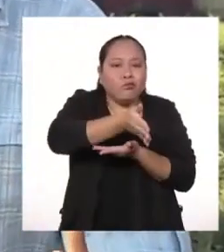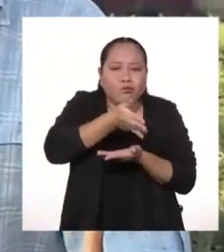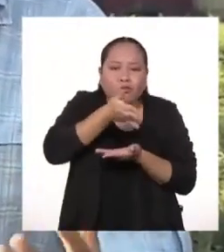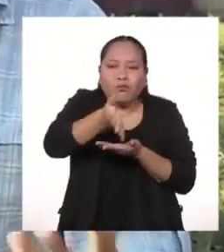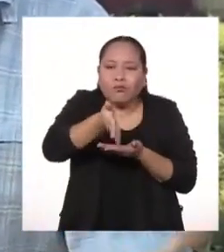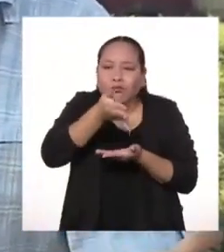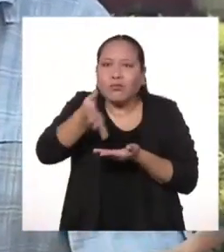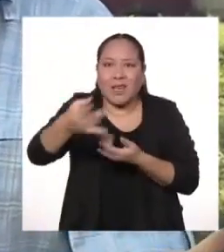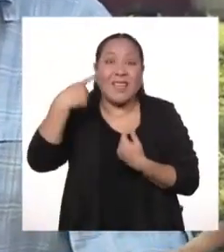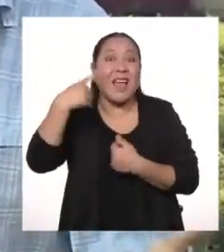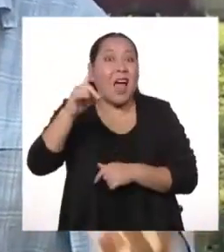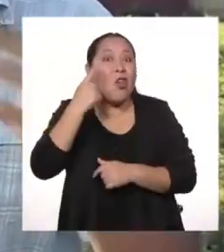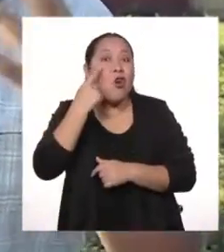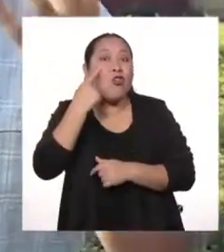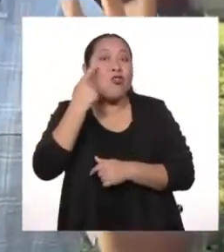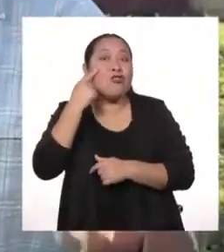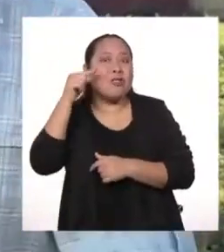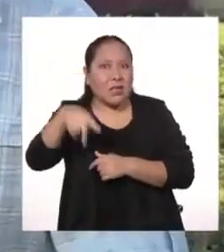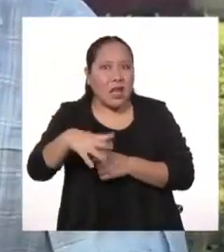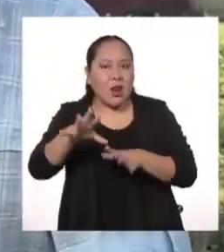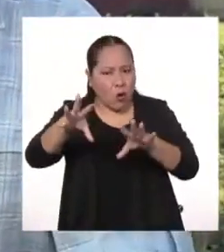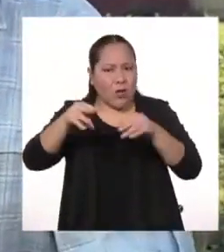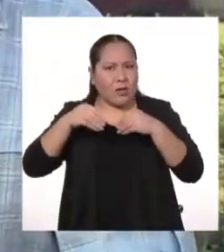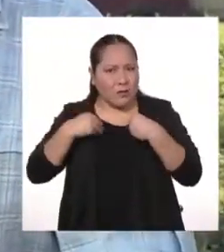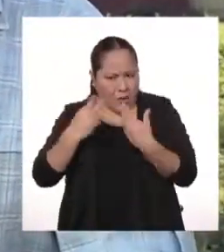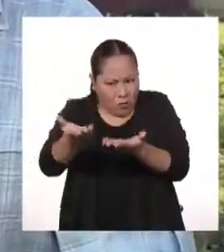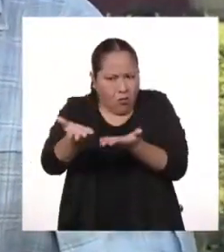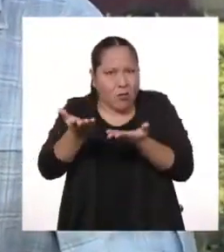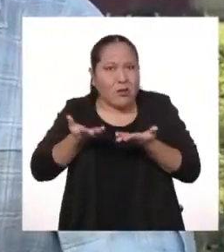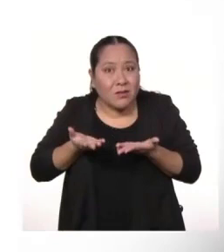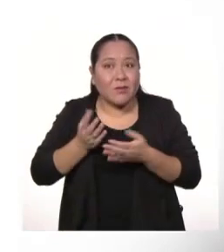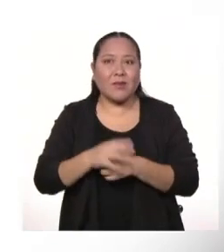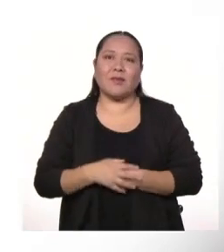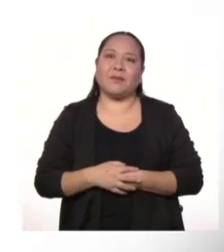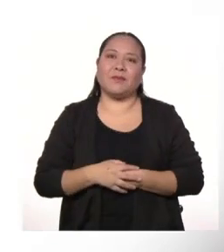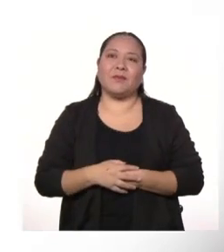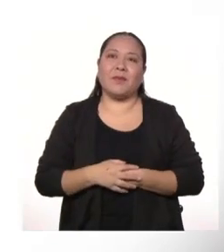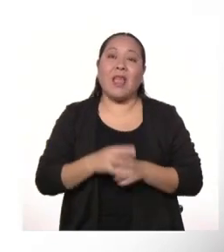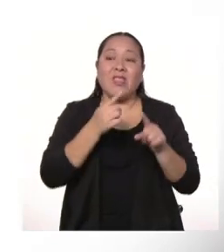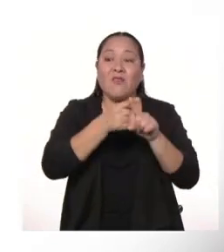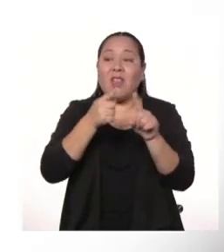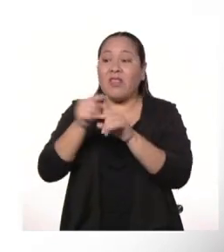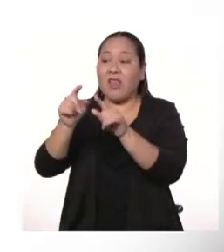territorios del Perú, los distintos espacios culturales del Perú, ¿no?